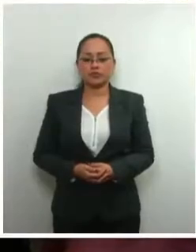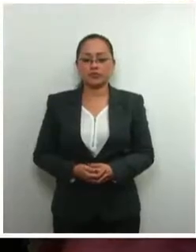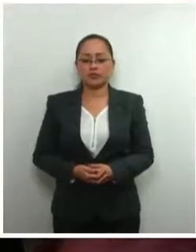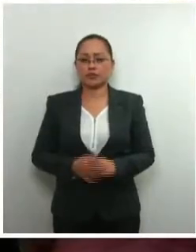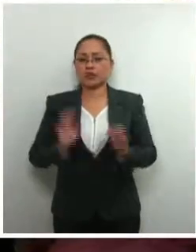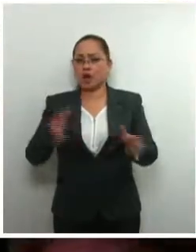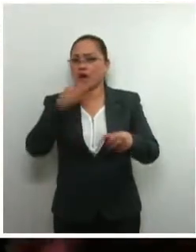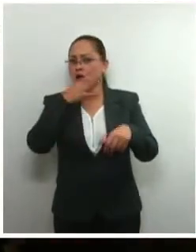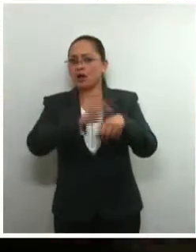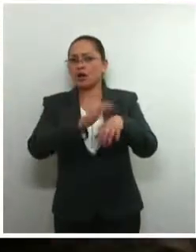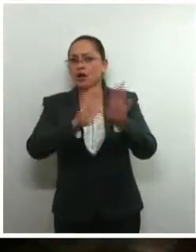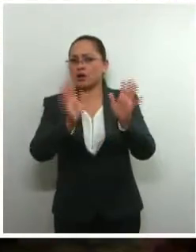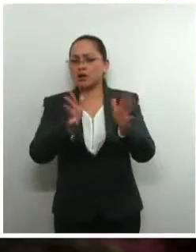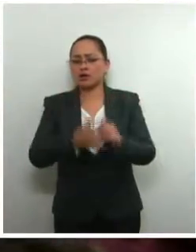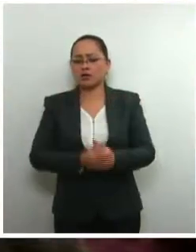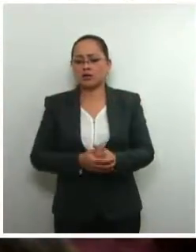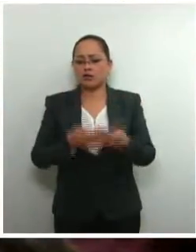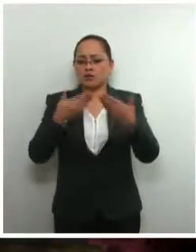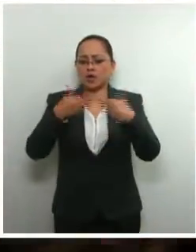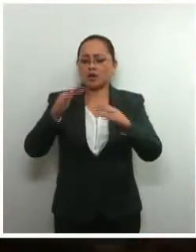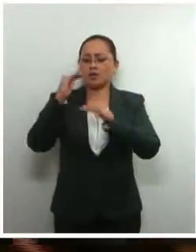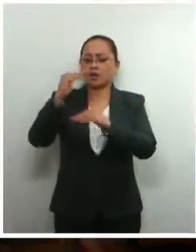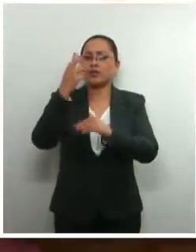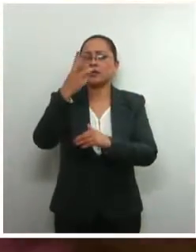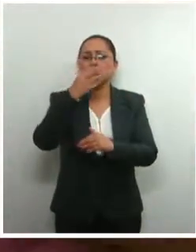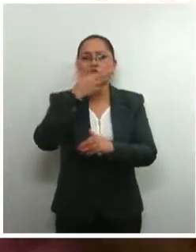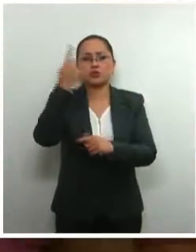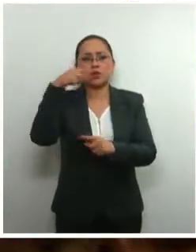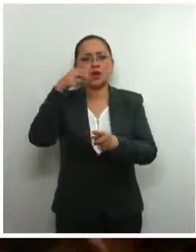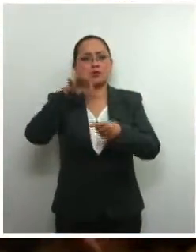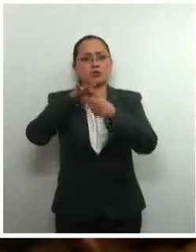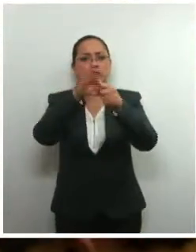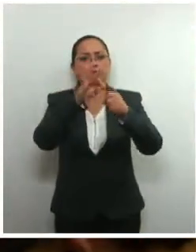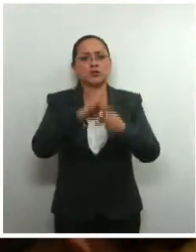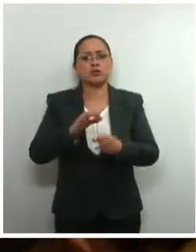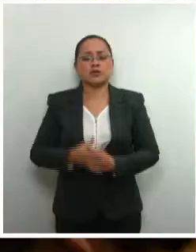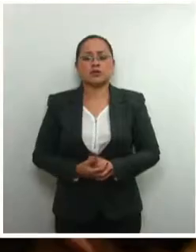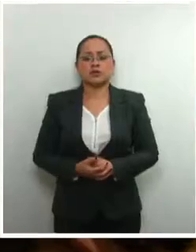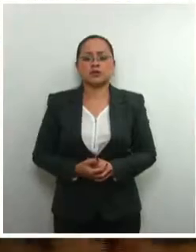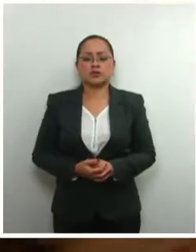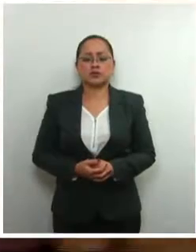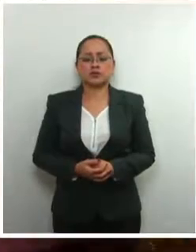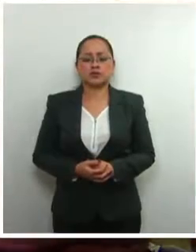Ya dije que se abre por 3 minutos el sistema.